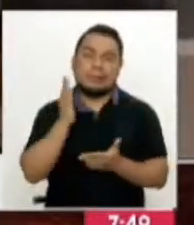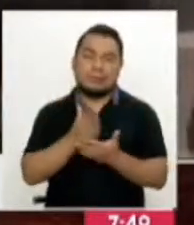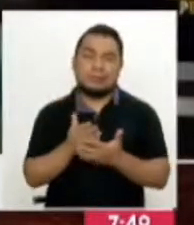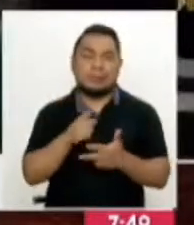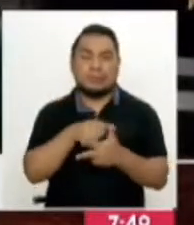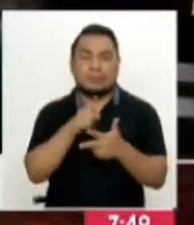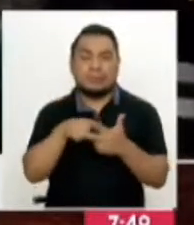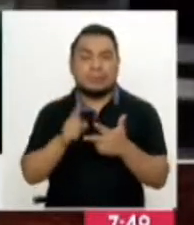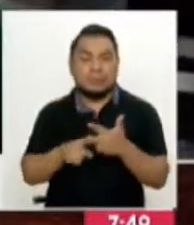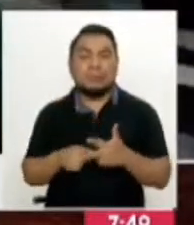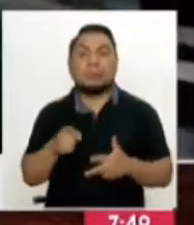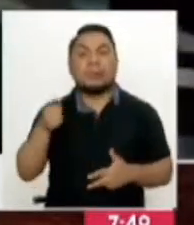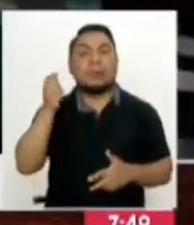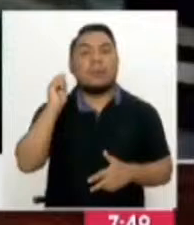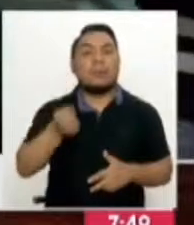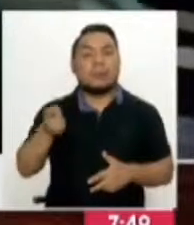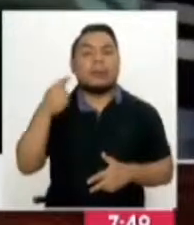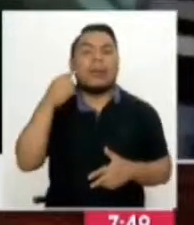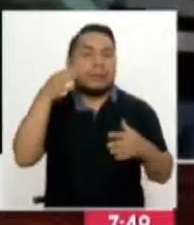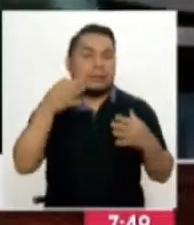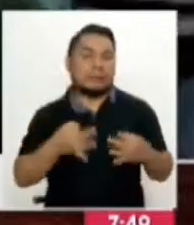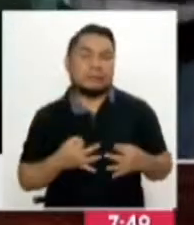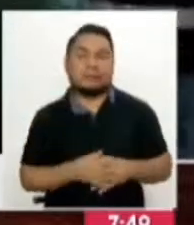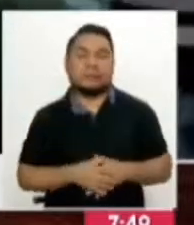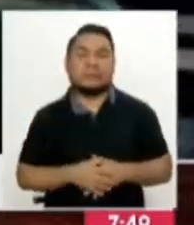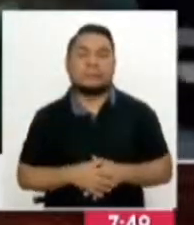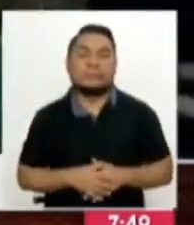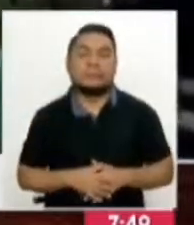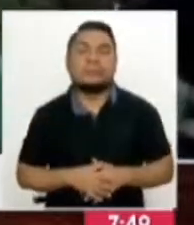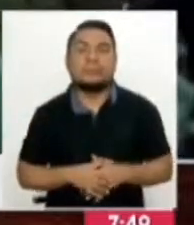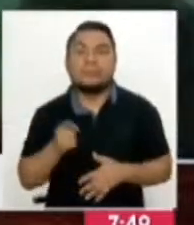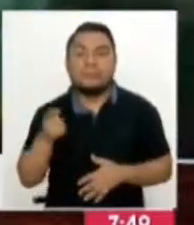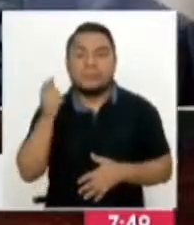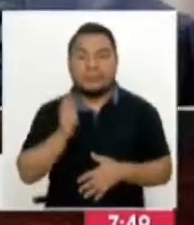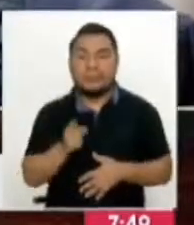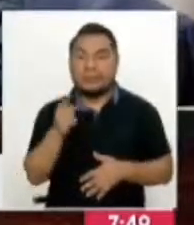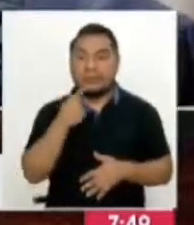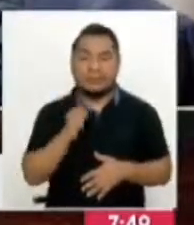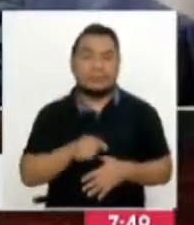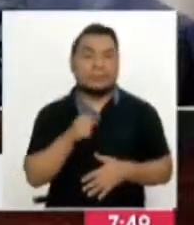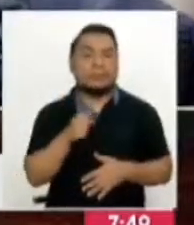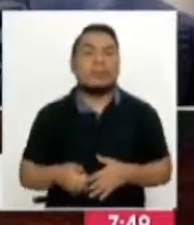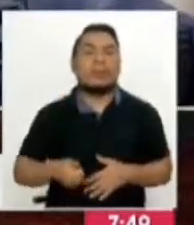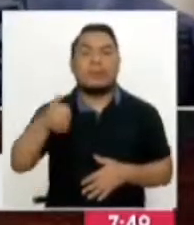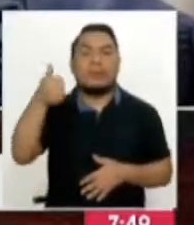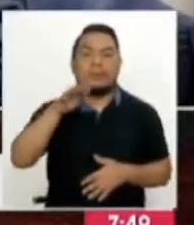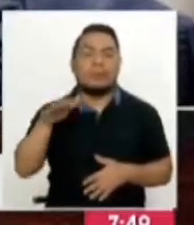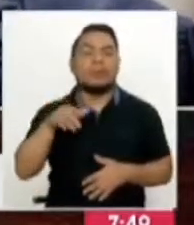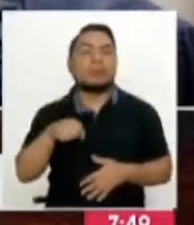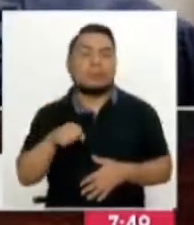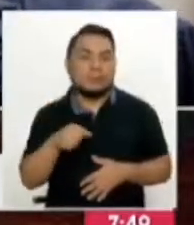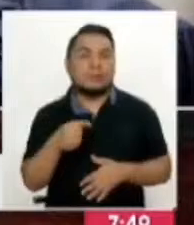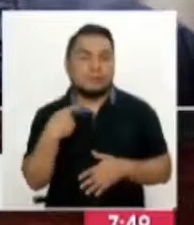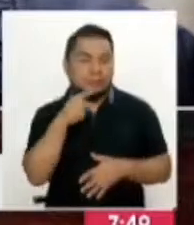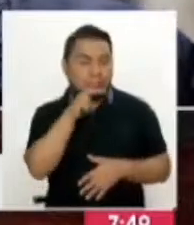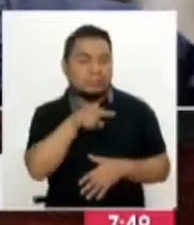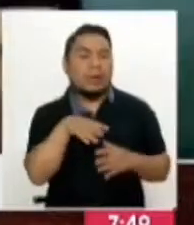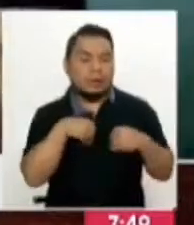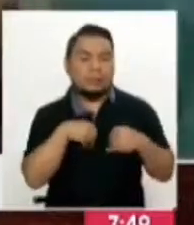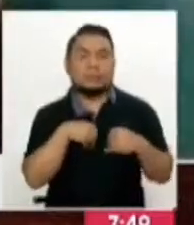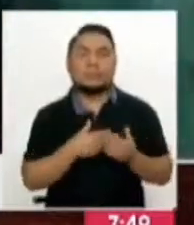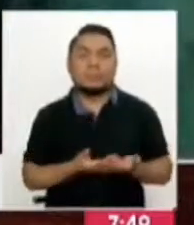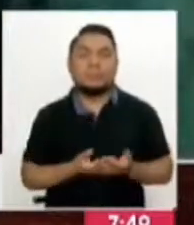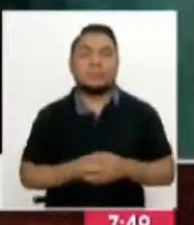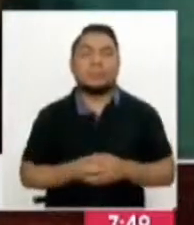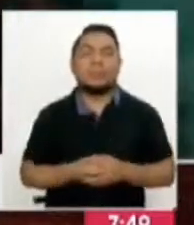que al final decide es el órgano jurisdiccional. El juez, el fiscal en estos casos es una autoridad requiriente. De acuerdo. Y